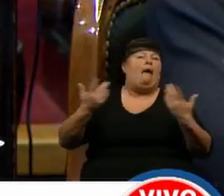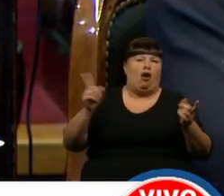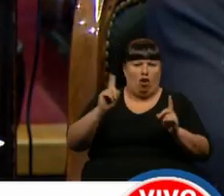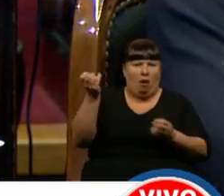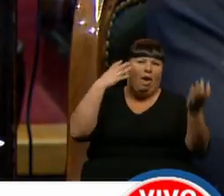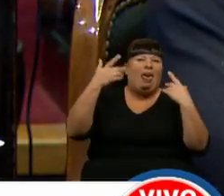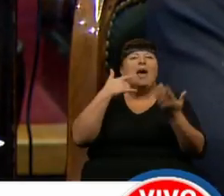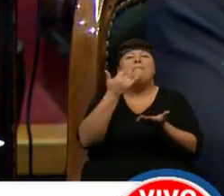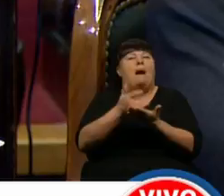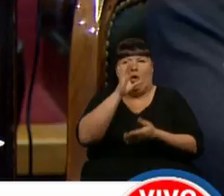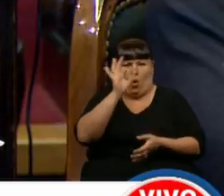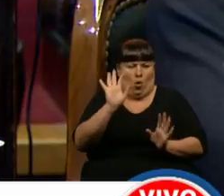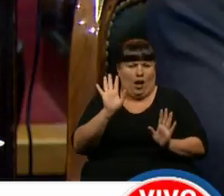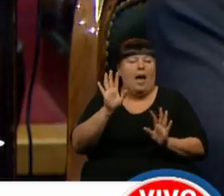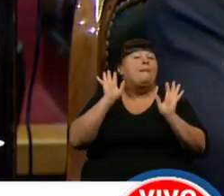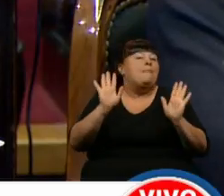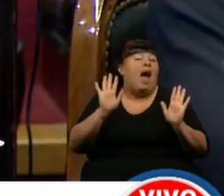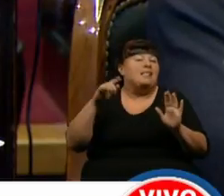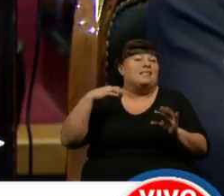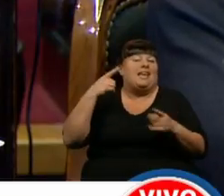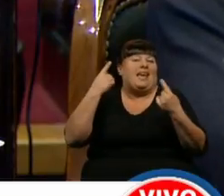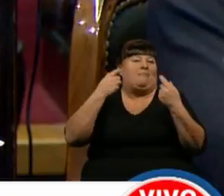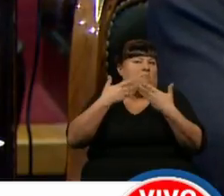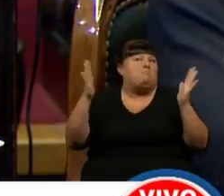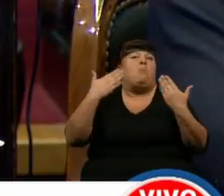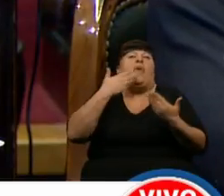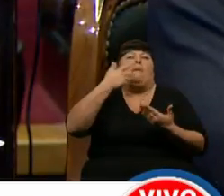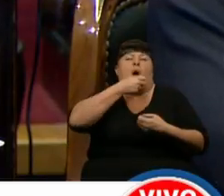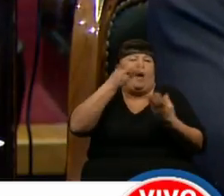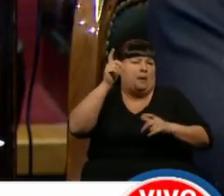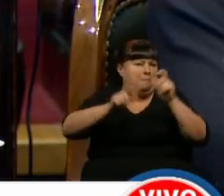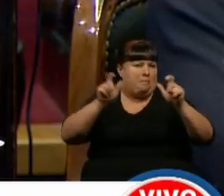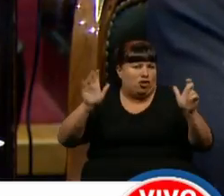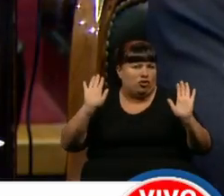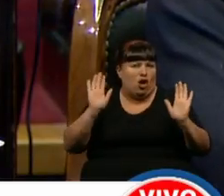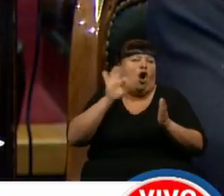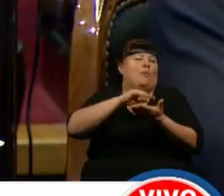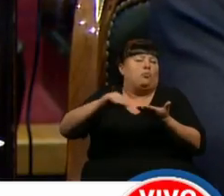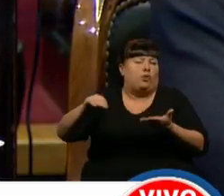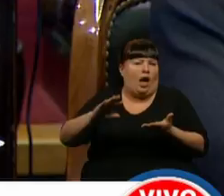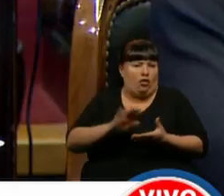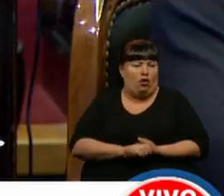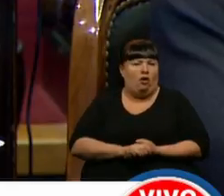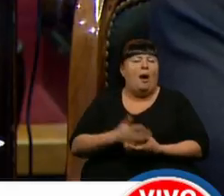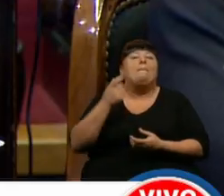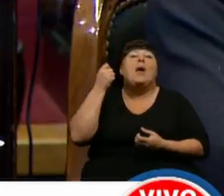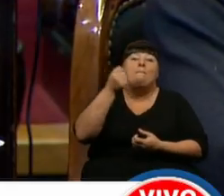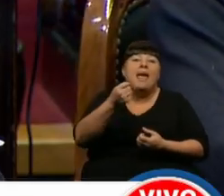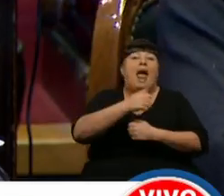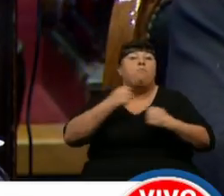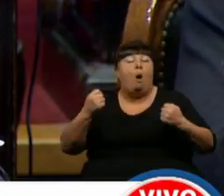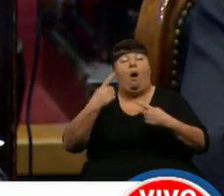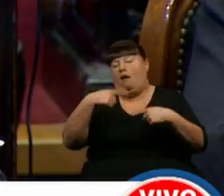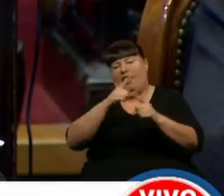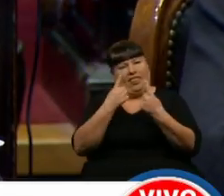que me dicen a mí son chiquitas pero forma parte de la libertad de palabra que tiene que tener cualquier diputado la agresión física es otra